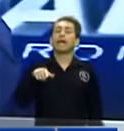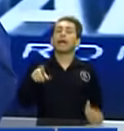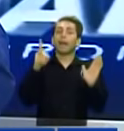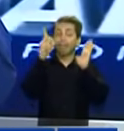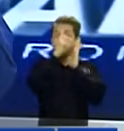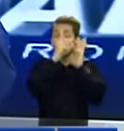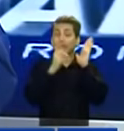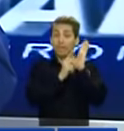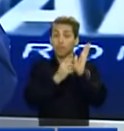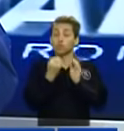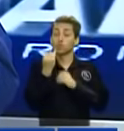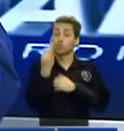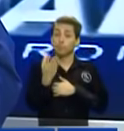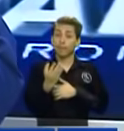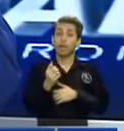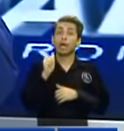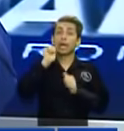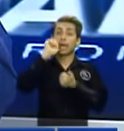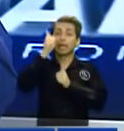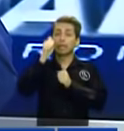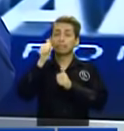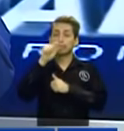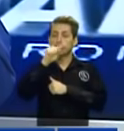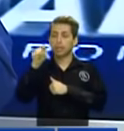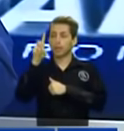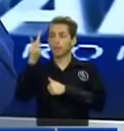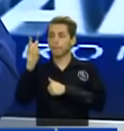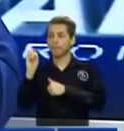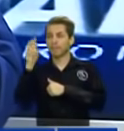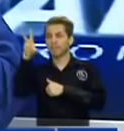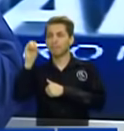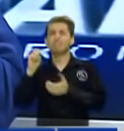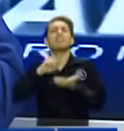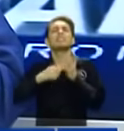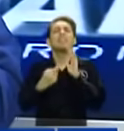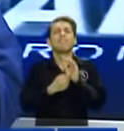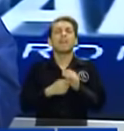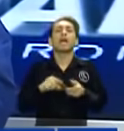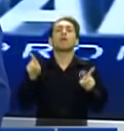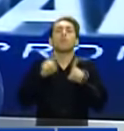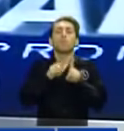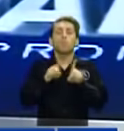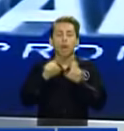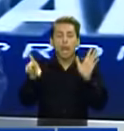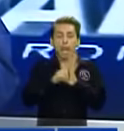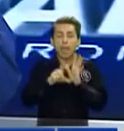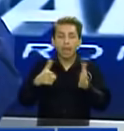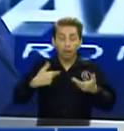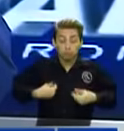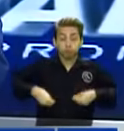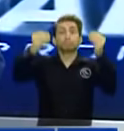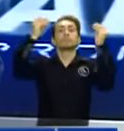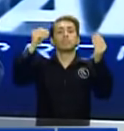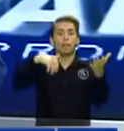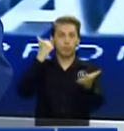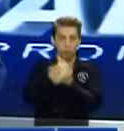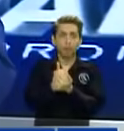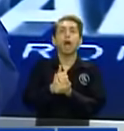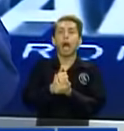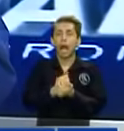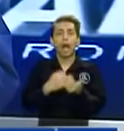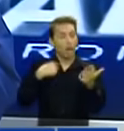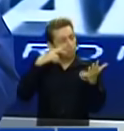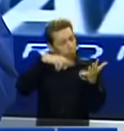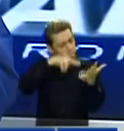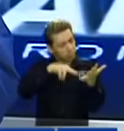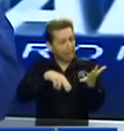adolecía de problemas técnicos y adolecía de problemas de inconstitucionalidad. Por eso lo vetamos. Pero no